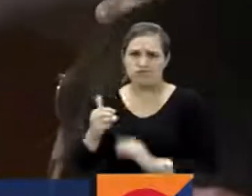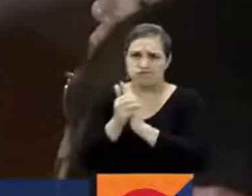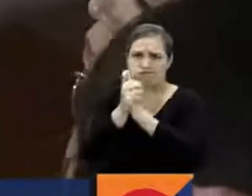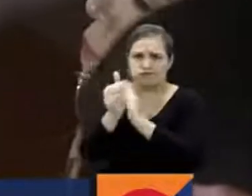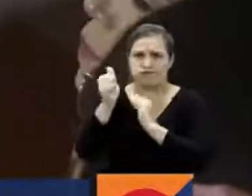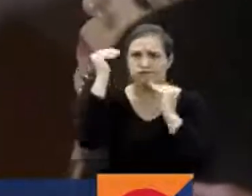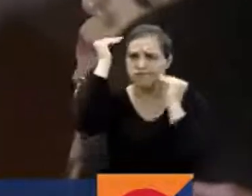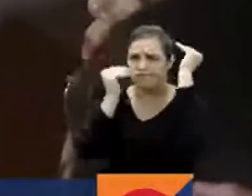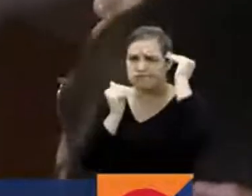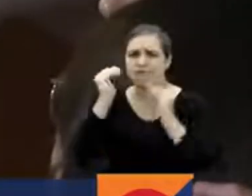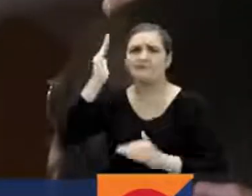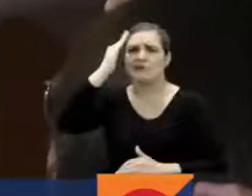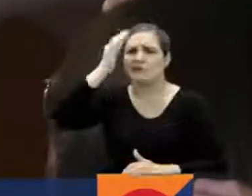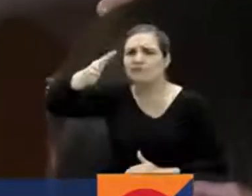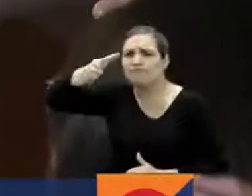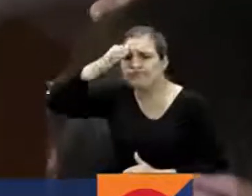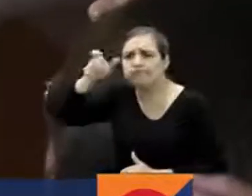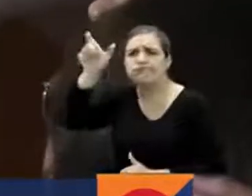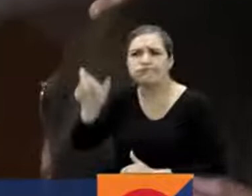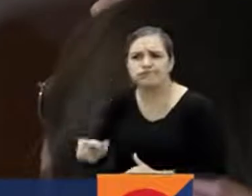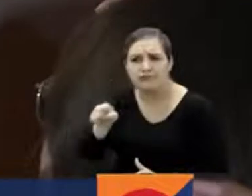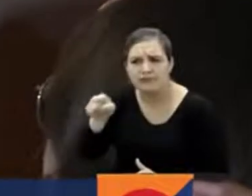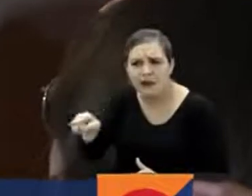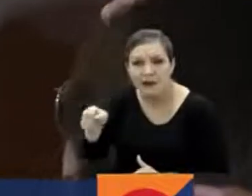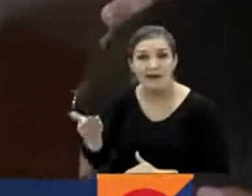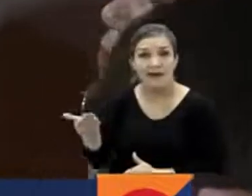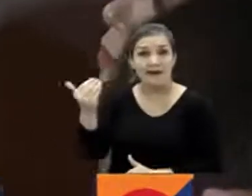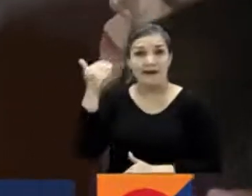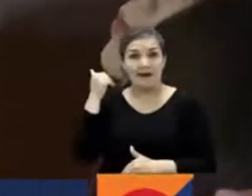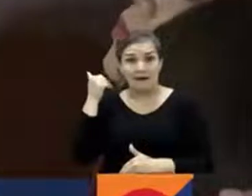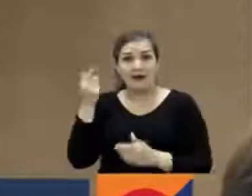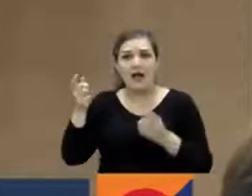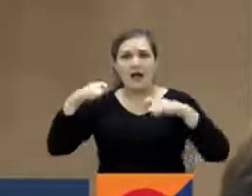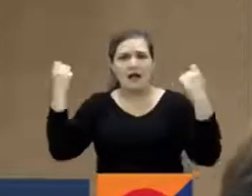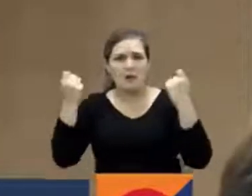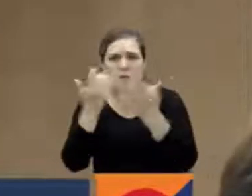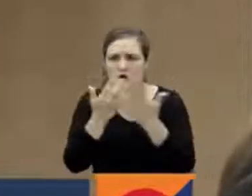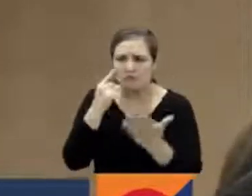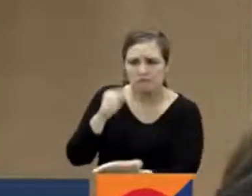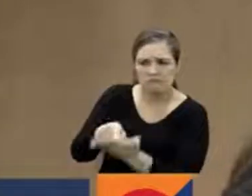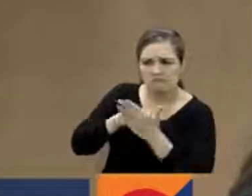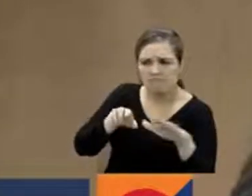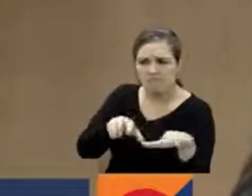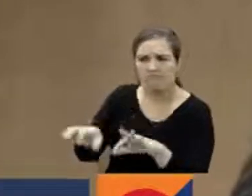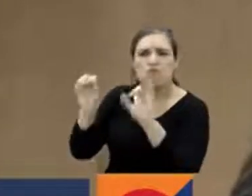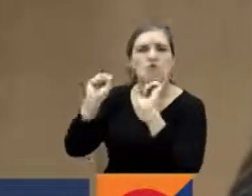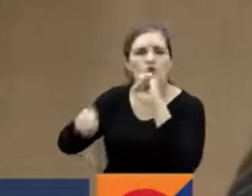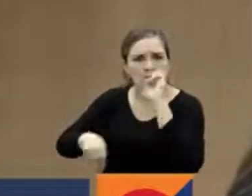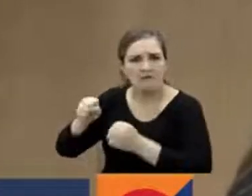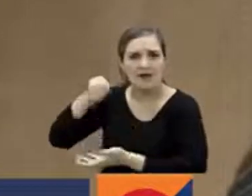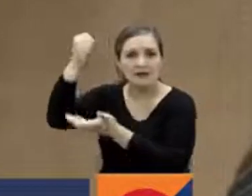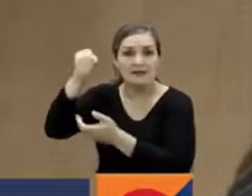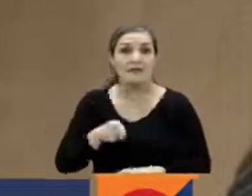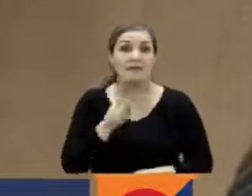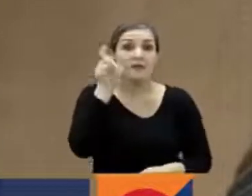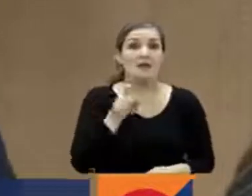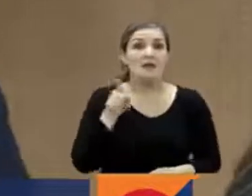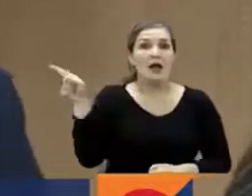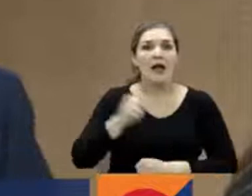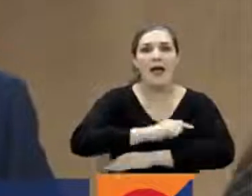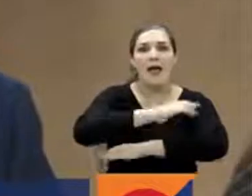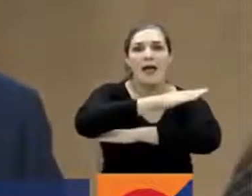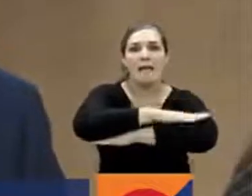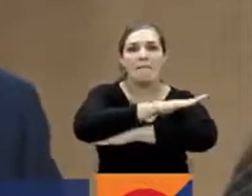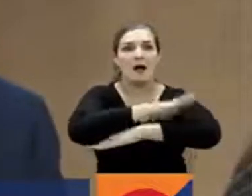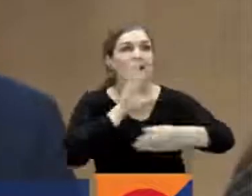por sus dominios y por el modo como enfrentó la campaña electoral. Luis Gilberto Murillo suena como canciller o embajador de